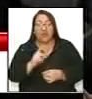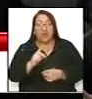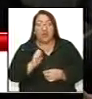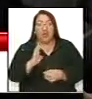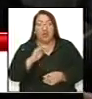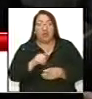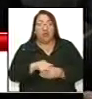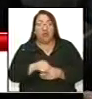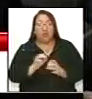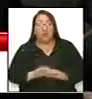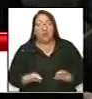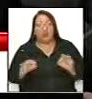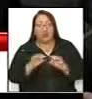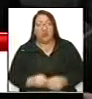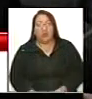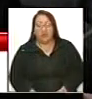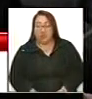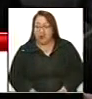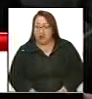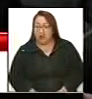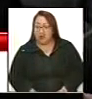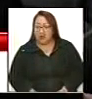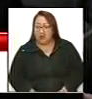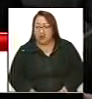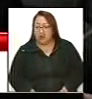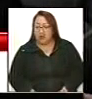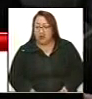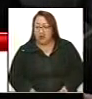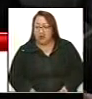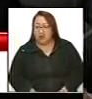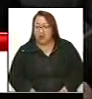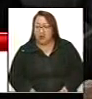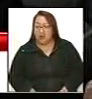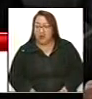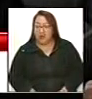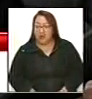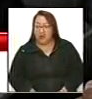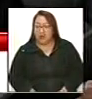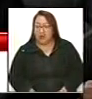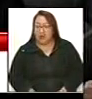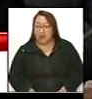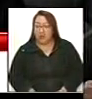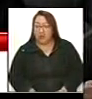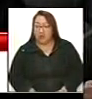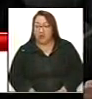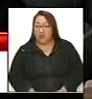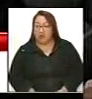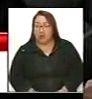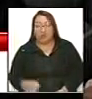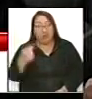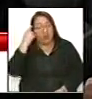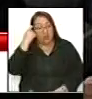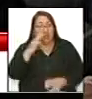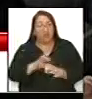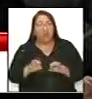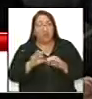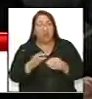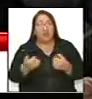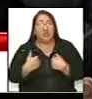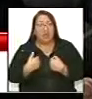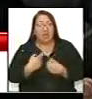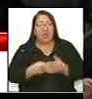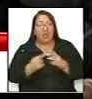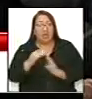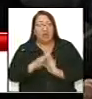voto ponderado, ¿no? Hay que tener en cuenta que las sociedades de gestión colectiva tienen una función primordial, que es